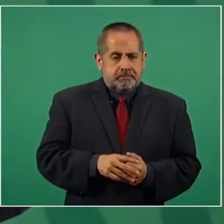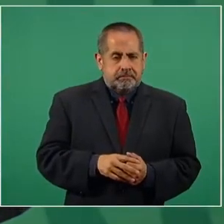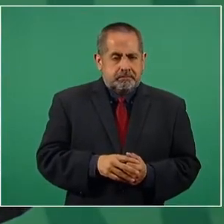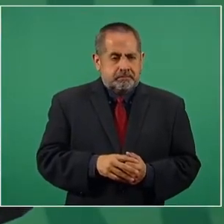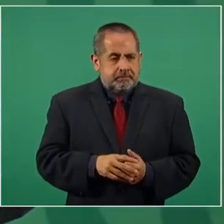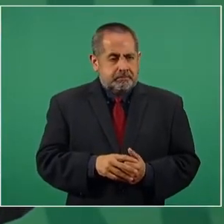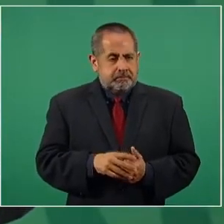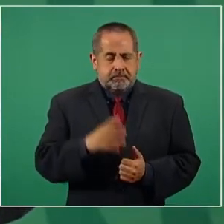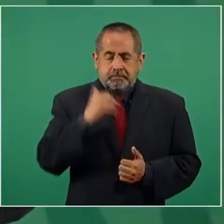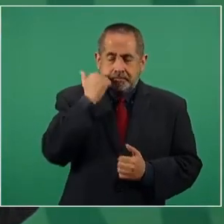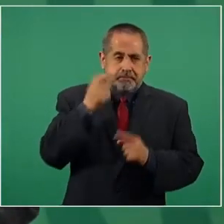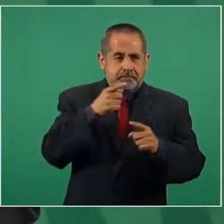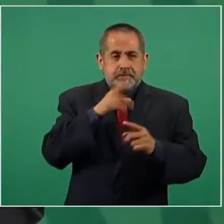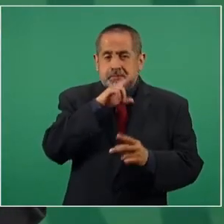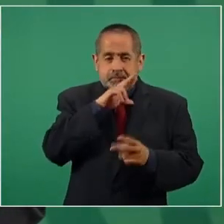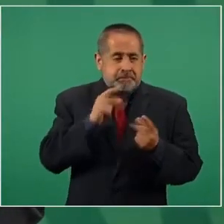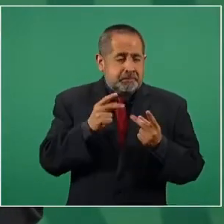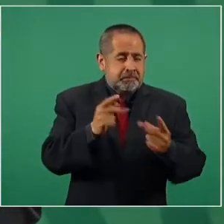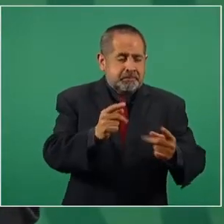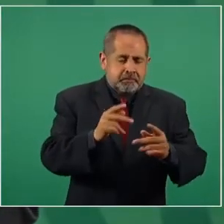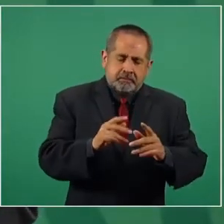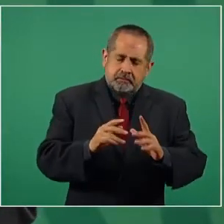lograr las cosas pronto,